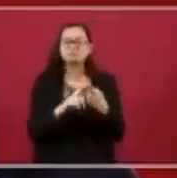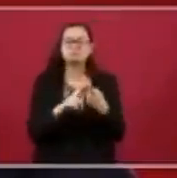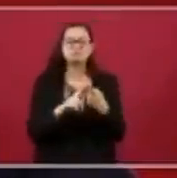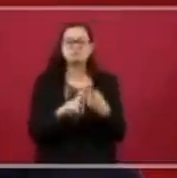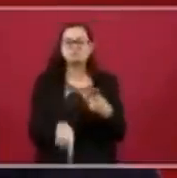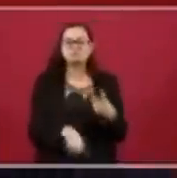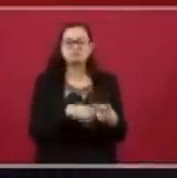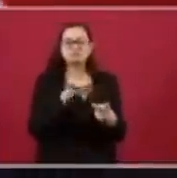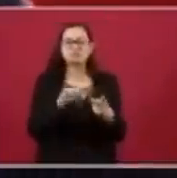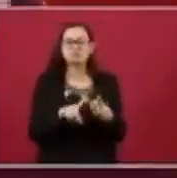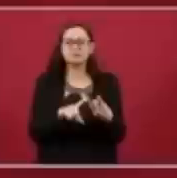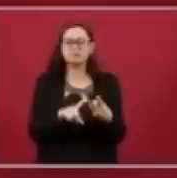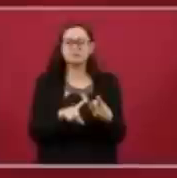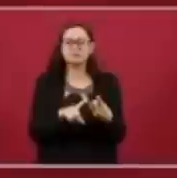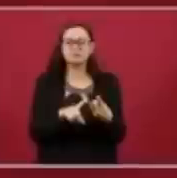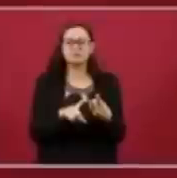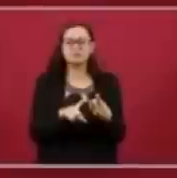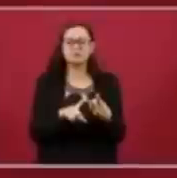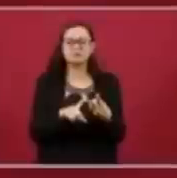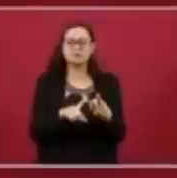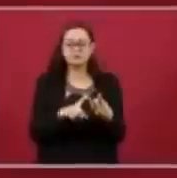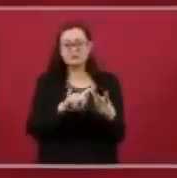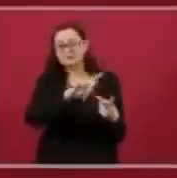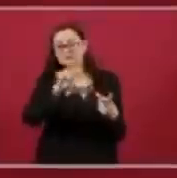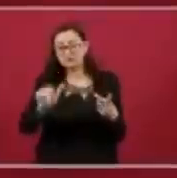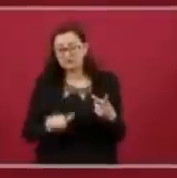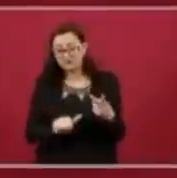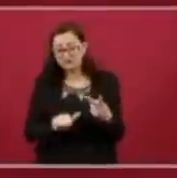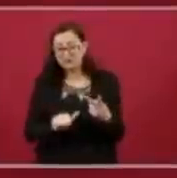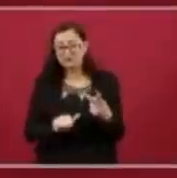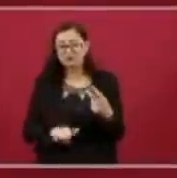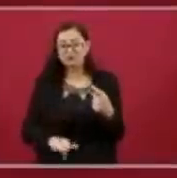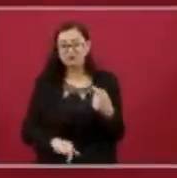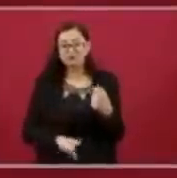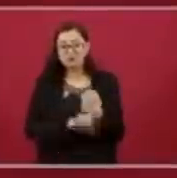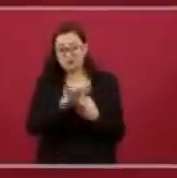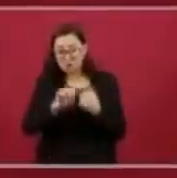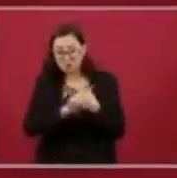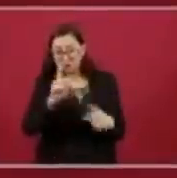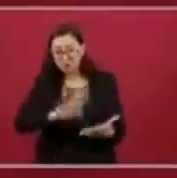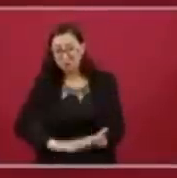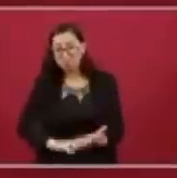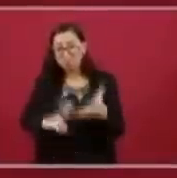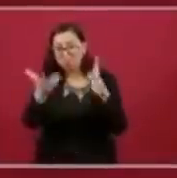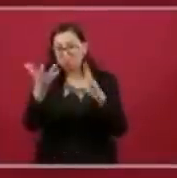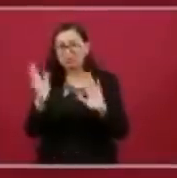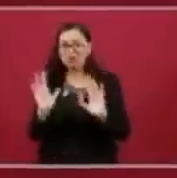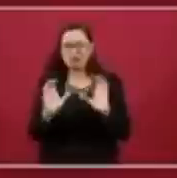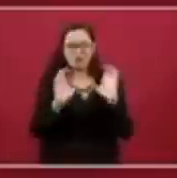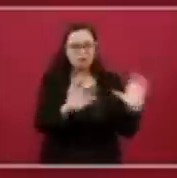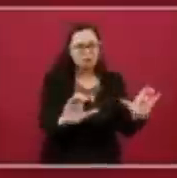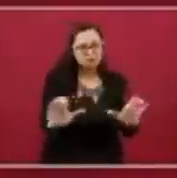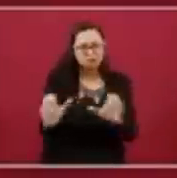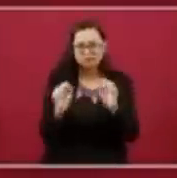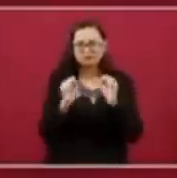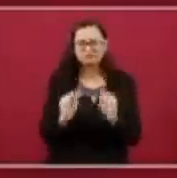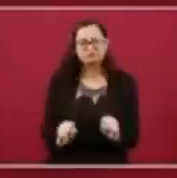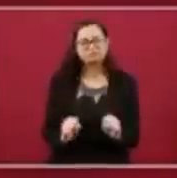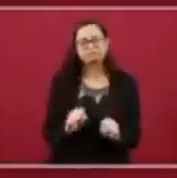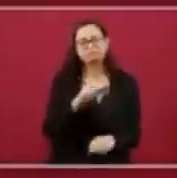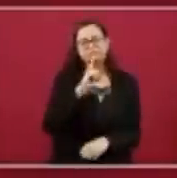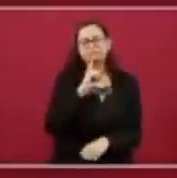ni tampoco se ocuparon de garantizar la seguridad pública.